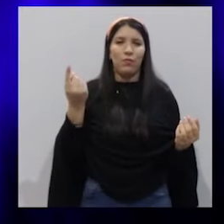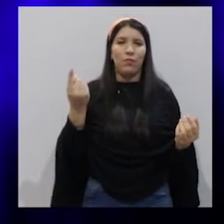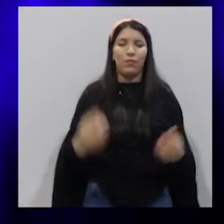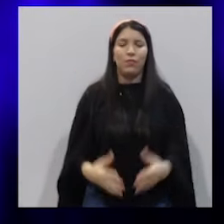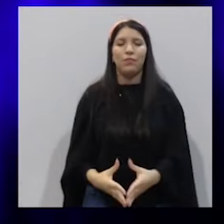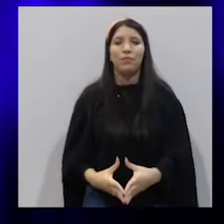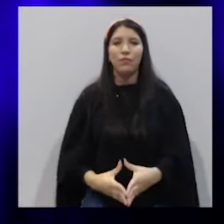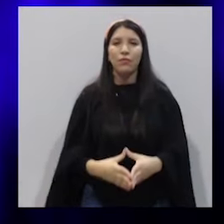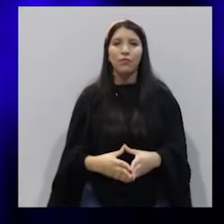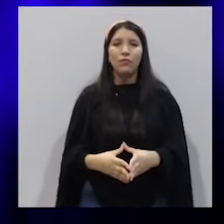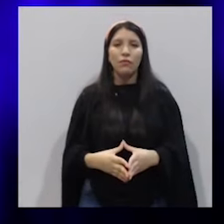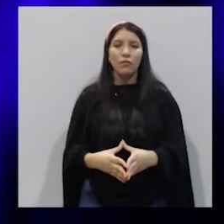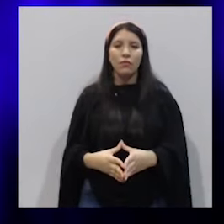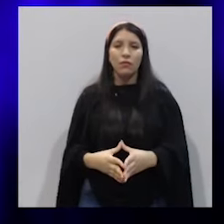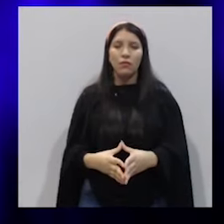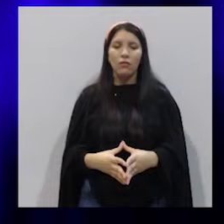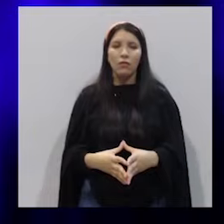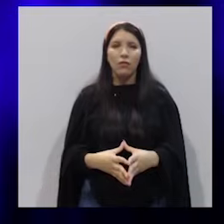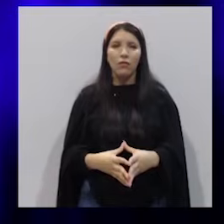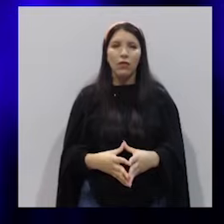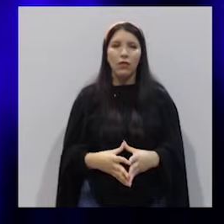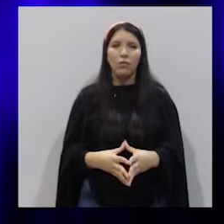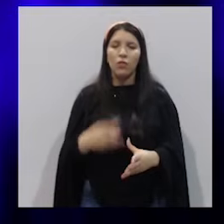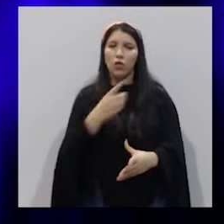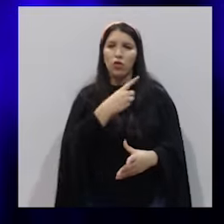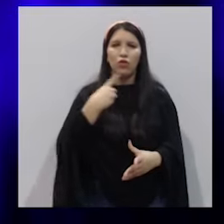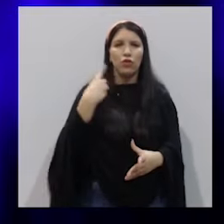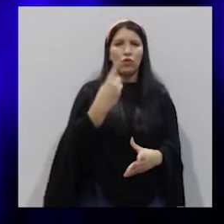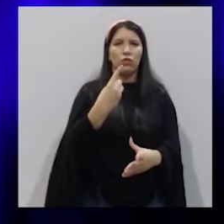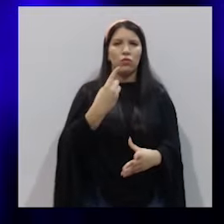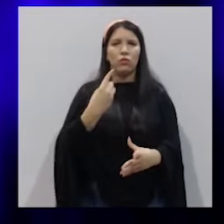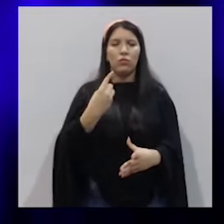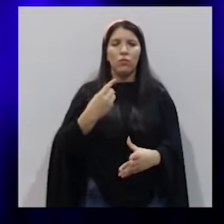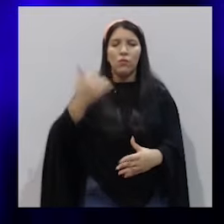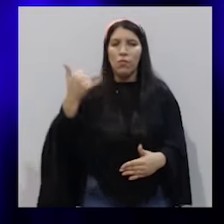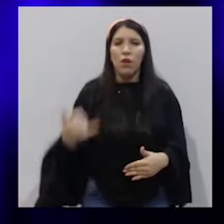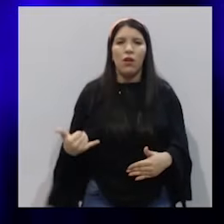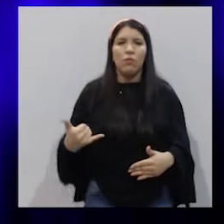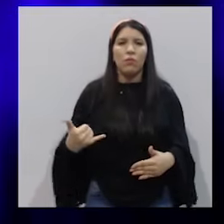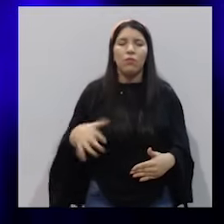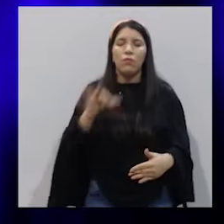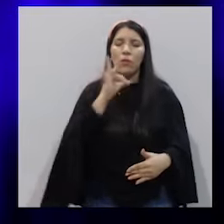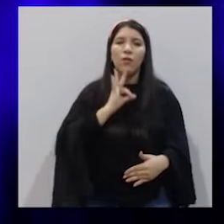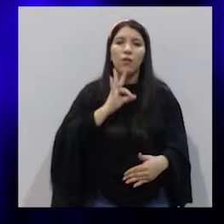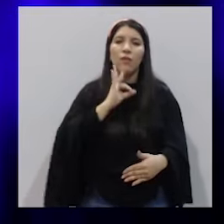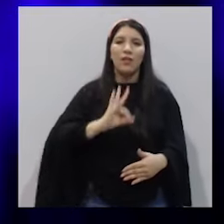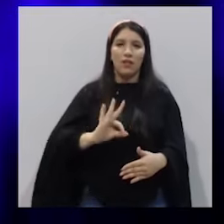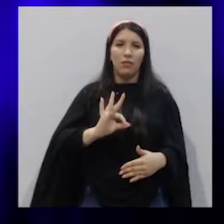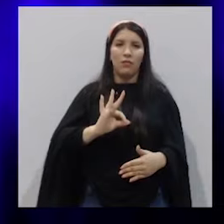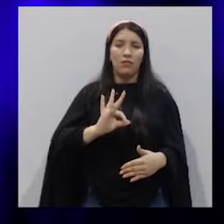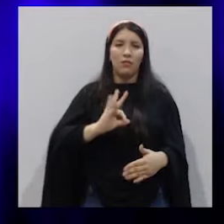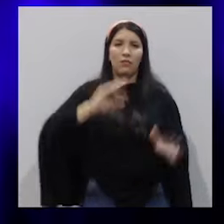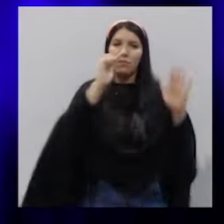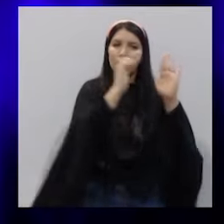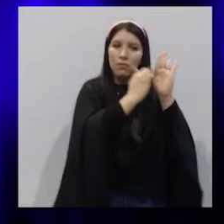y eso trataba pablo de que entiendan han dejado una vida vieja ahora están en el camino de la salvación